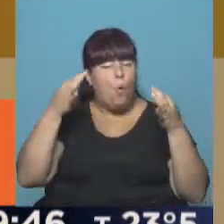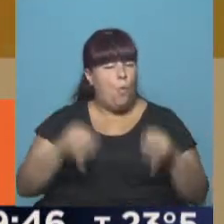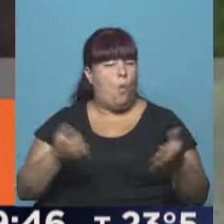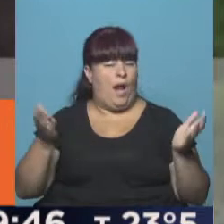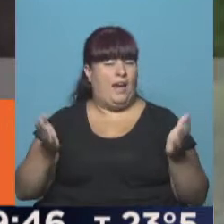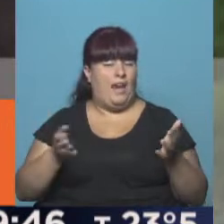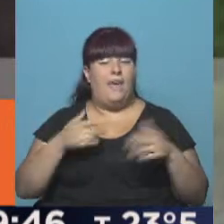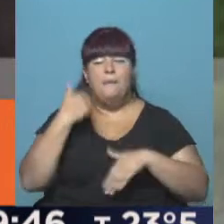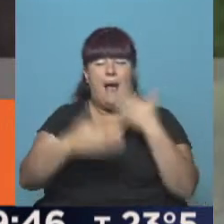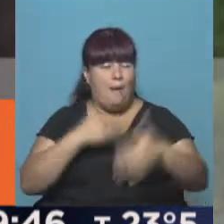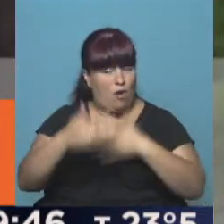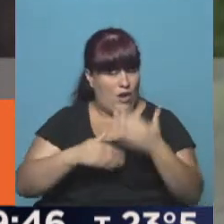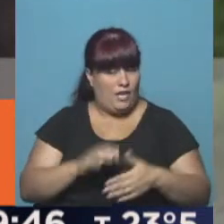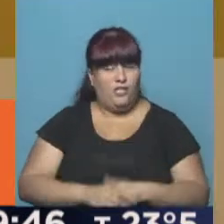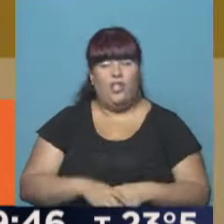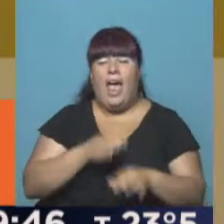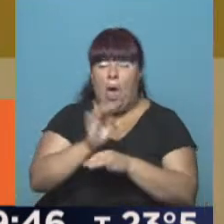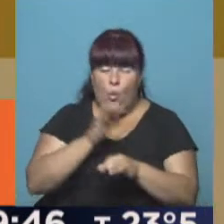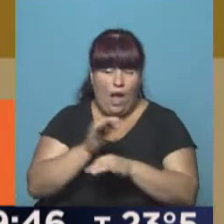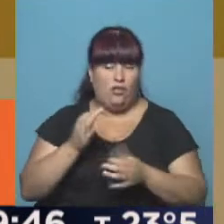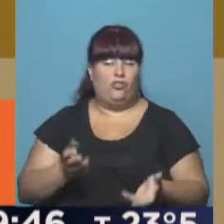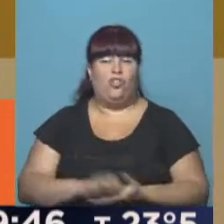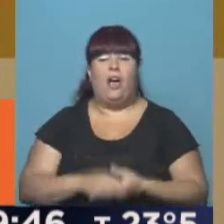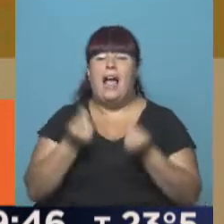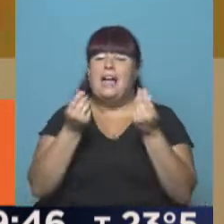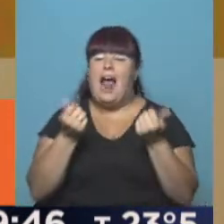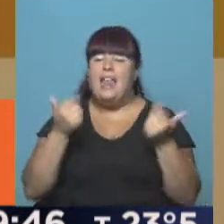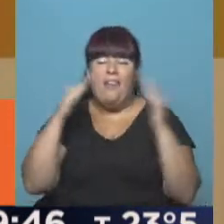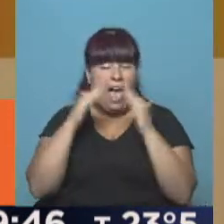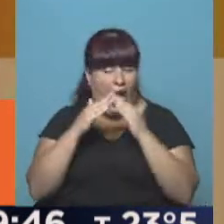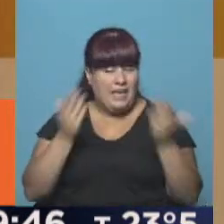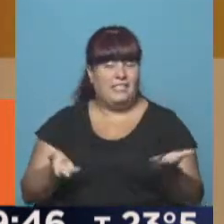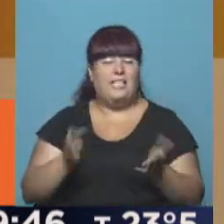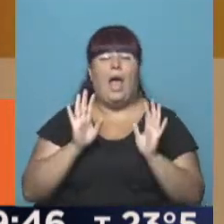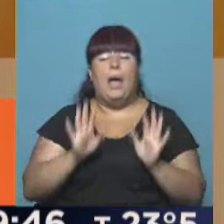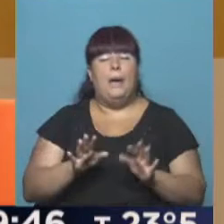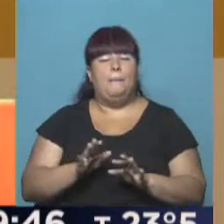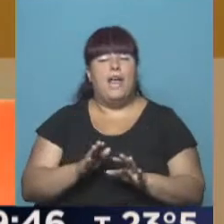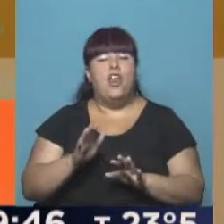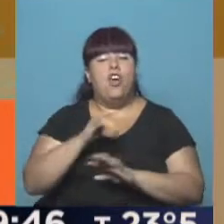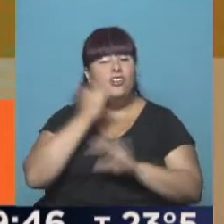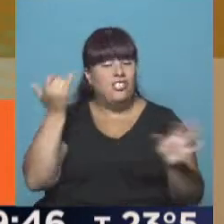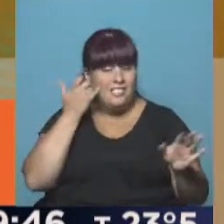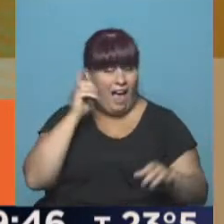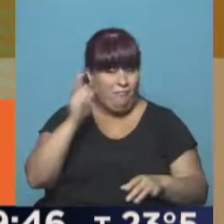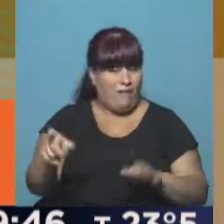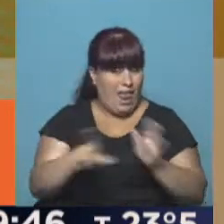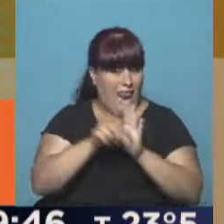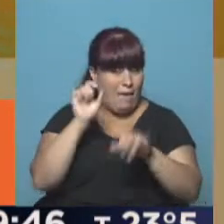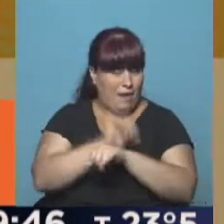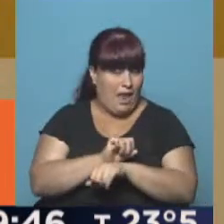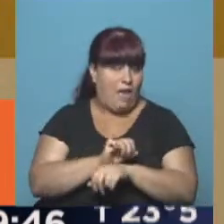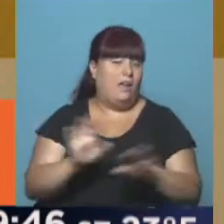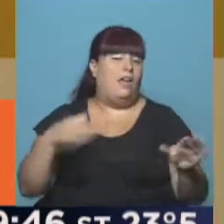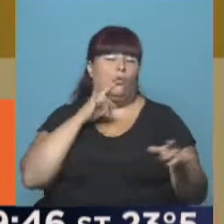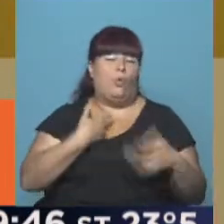buenas, de progreso, de educación, calidad de hogar. Ahora, los que ya violaron la ley penal, tenemos